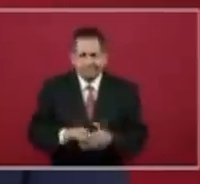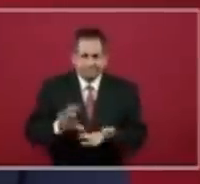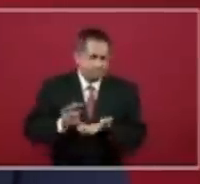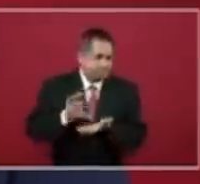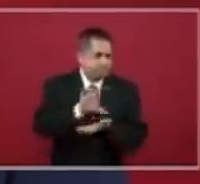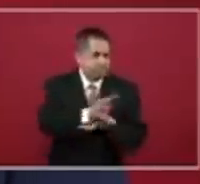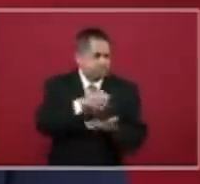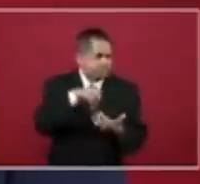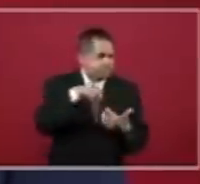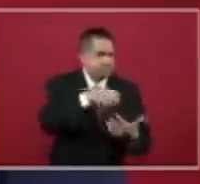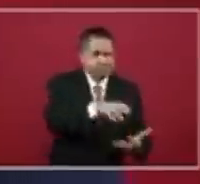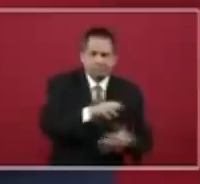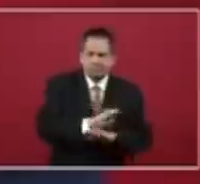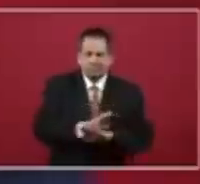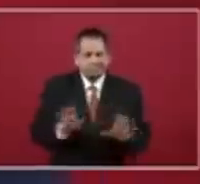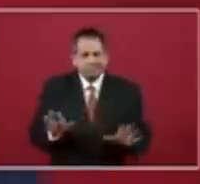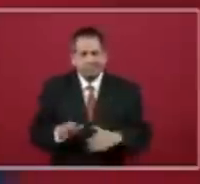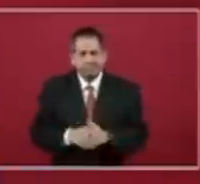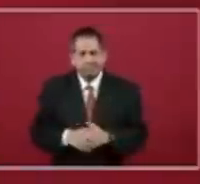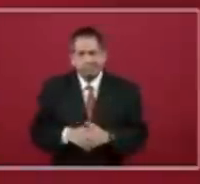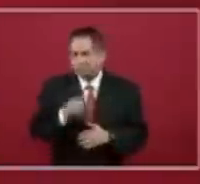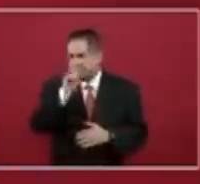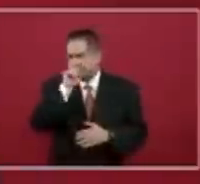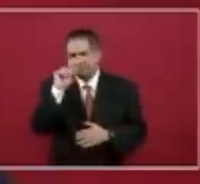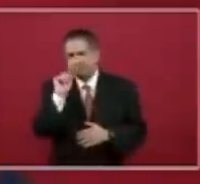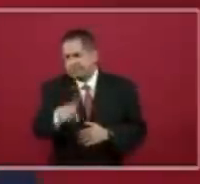recursos. Es lo mismo de